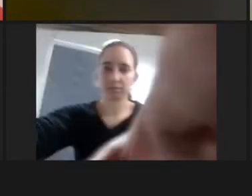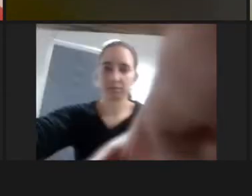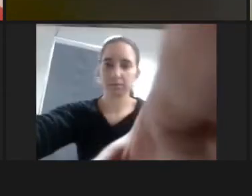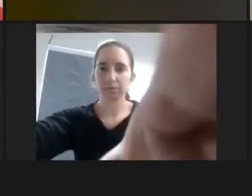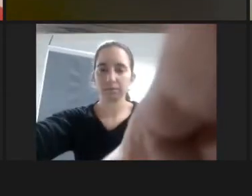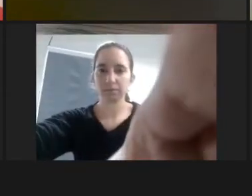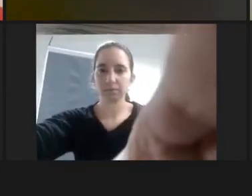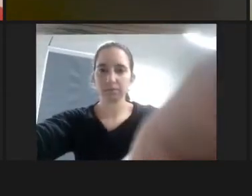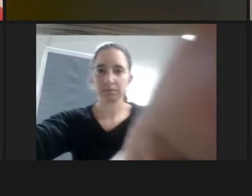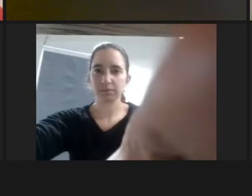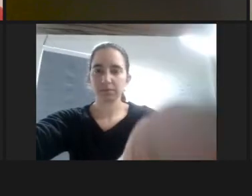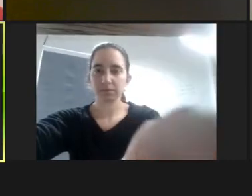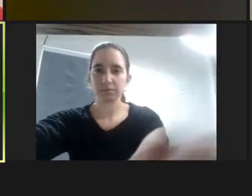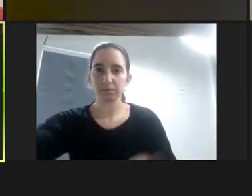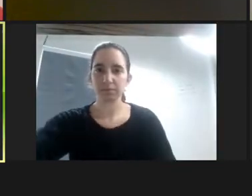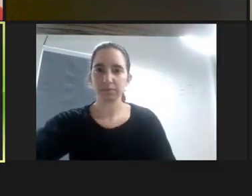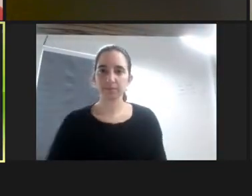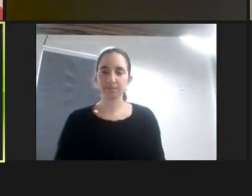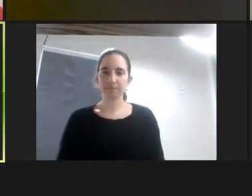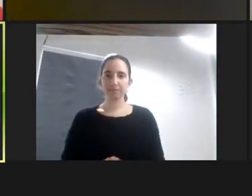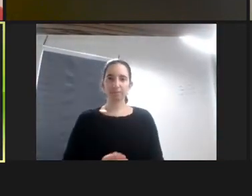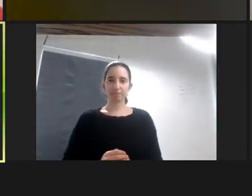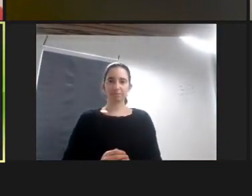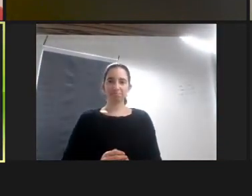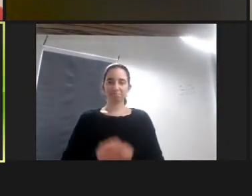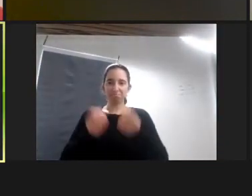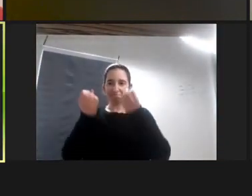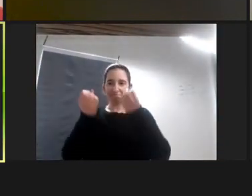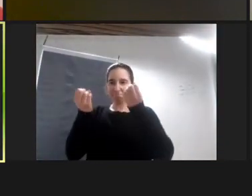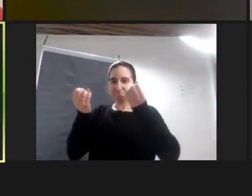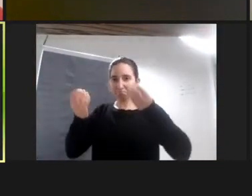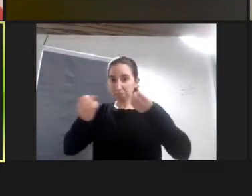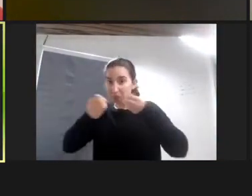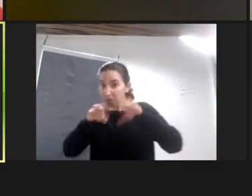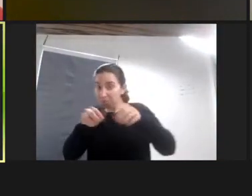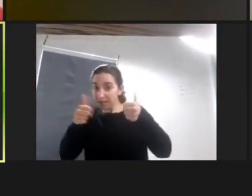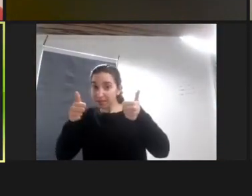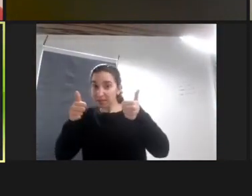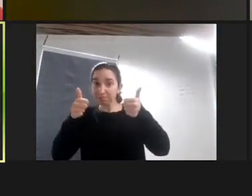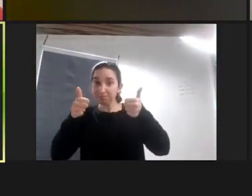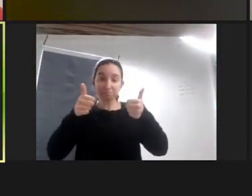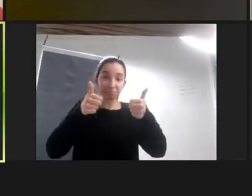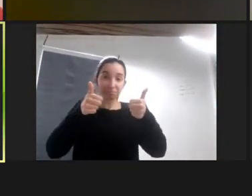Estamos, ¿eh? Muy bien. ¿Puedo empezar?